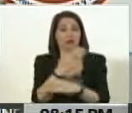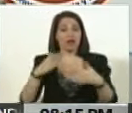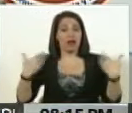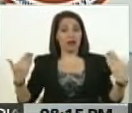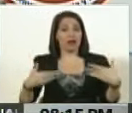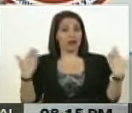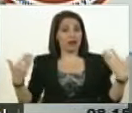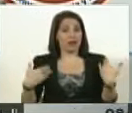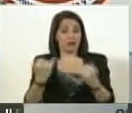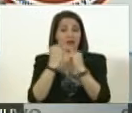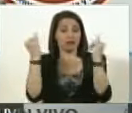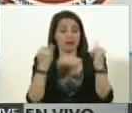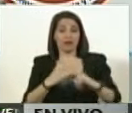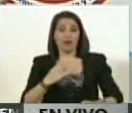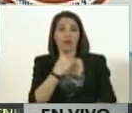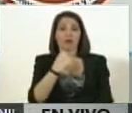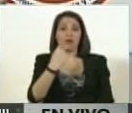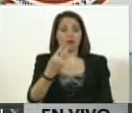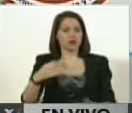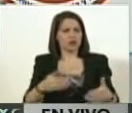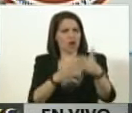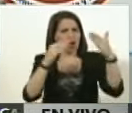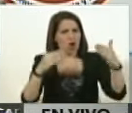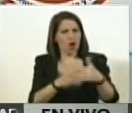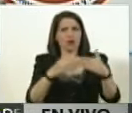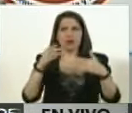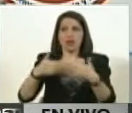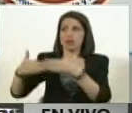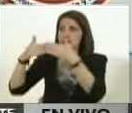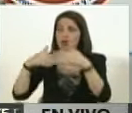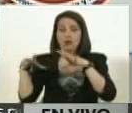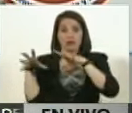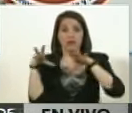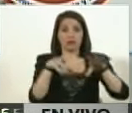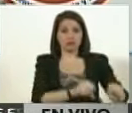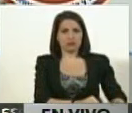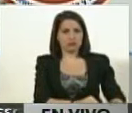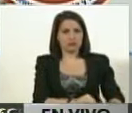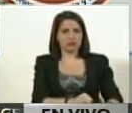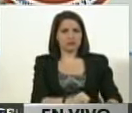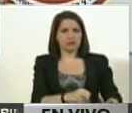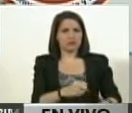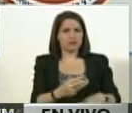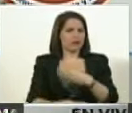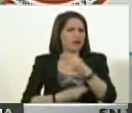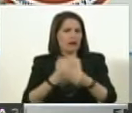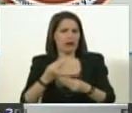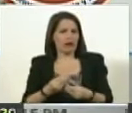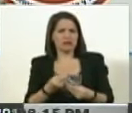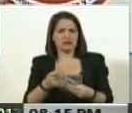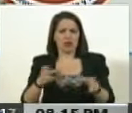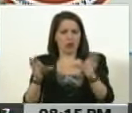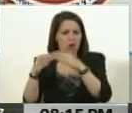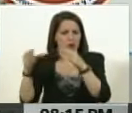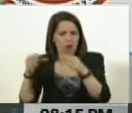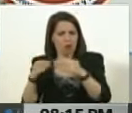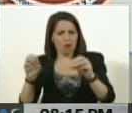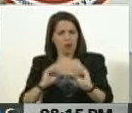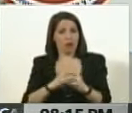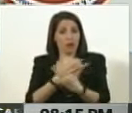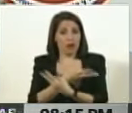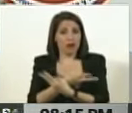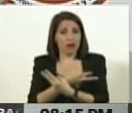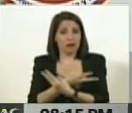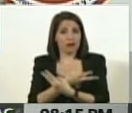para alzar su voz en contra del intervencionismo y la injerencia por parte de la Organización de Estados